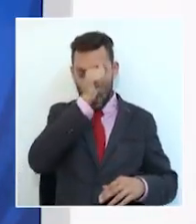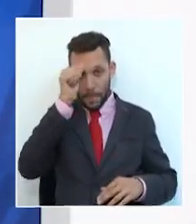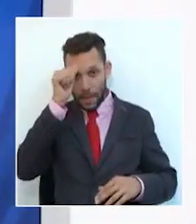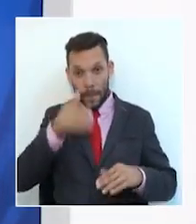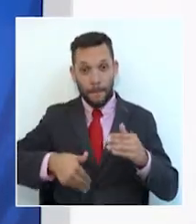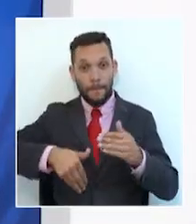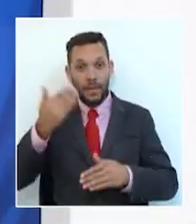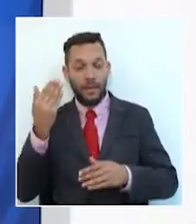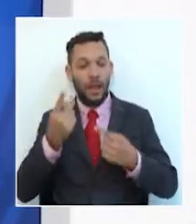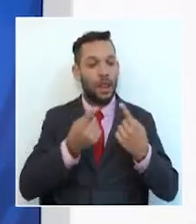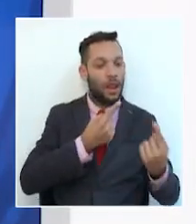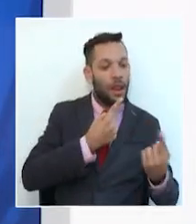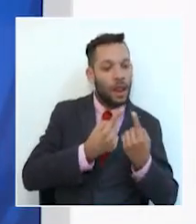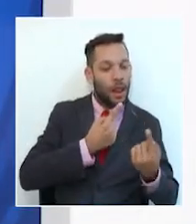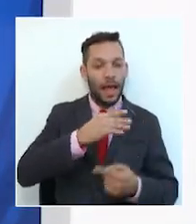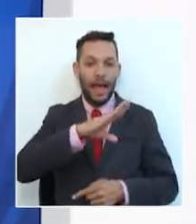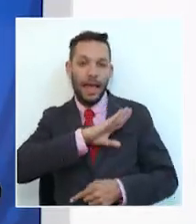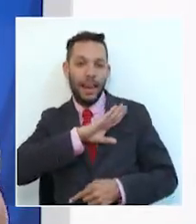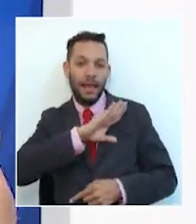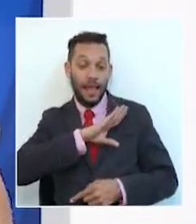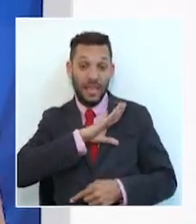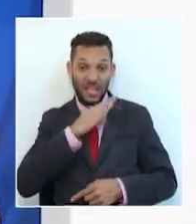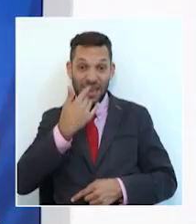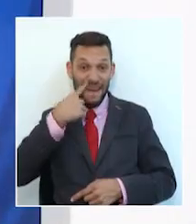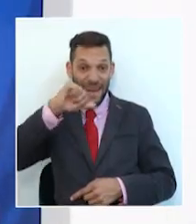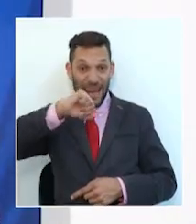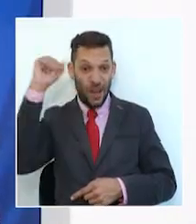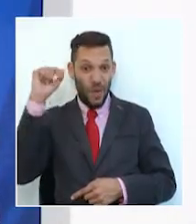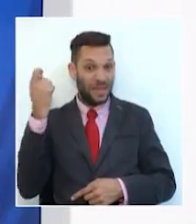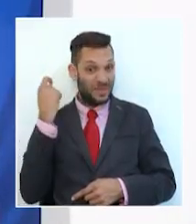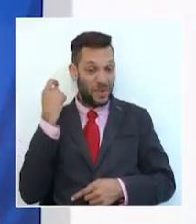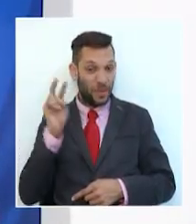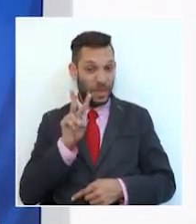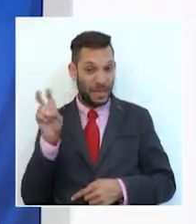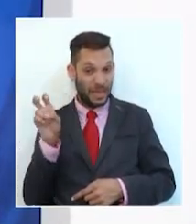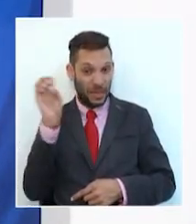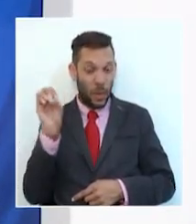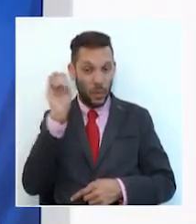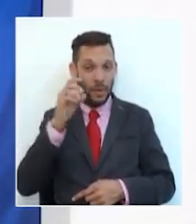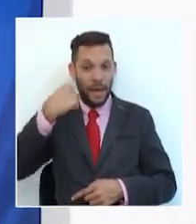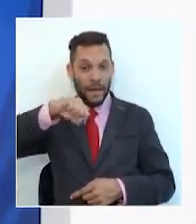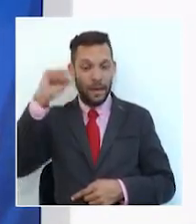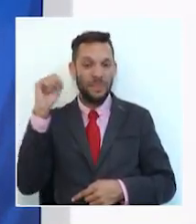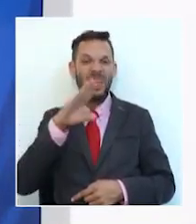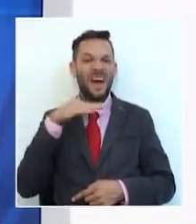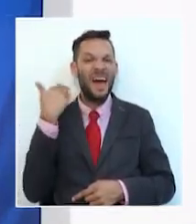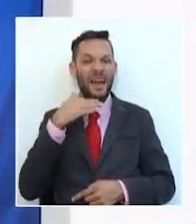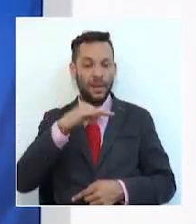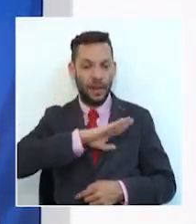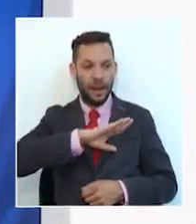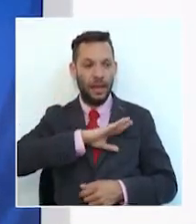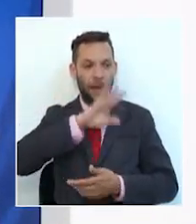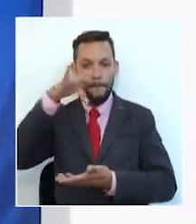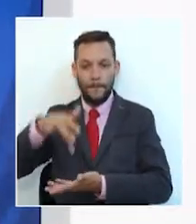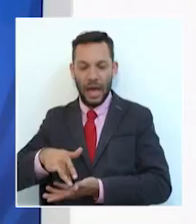el diálogo social con todos los alcaldes electos del país. El entrante mandatario de Armenia, José Manuel Ríos, respaldó la iniciativa, mientras que